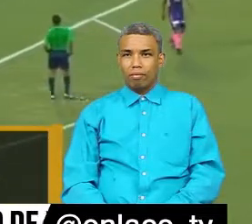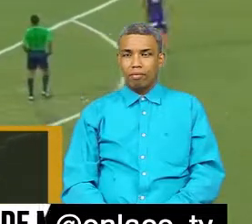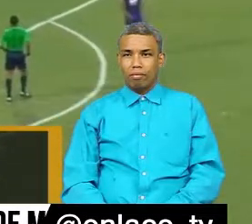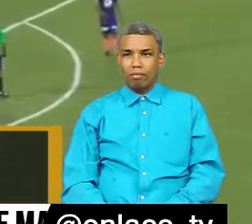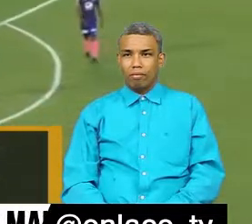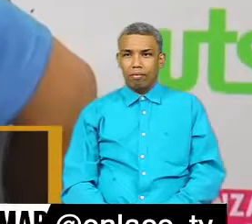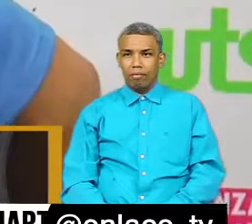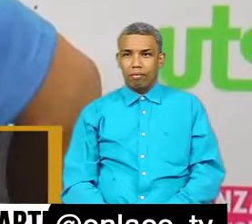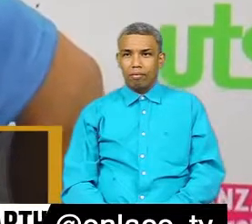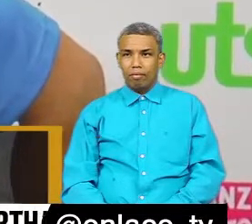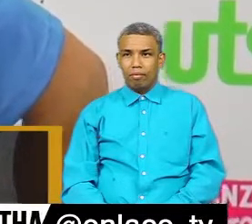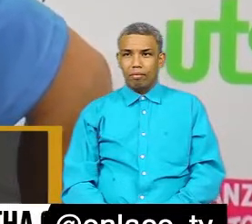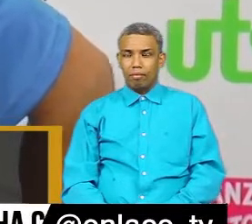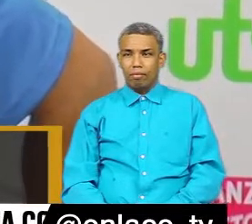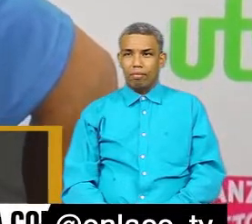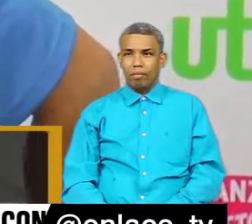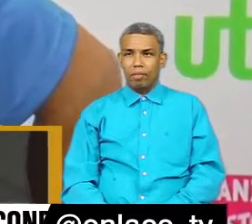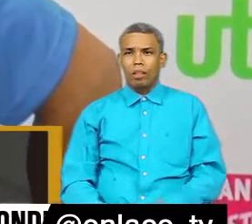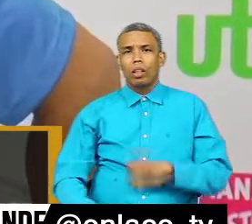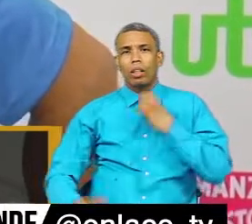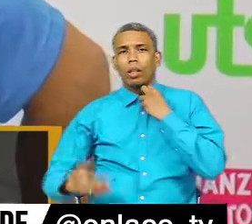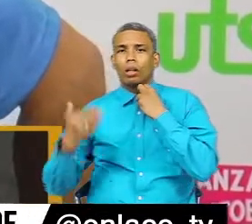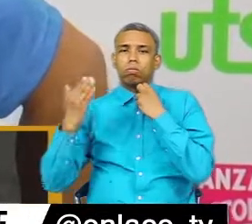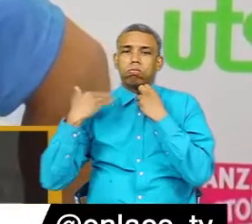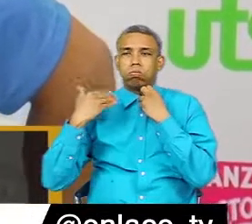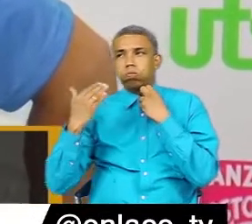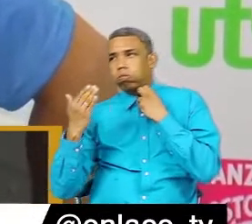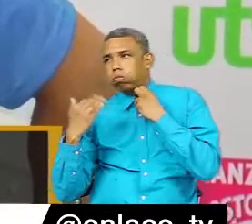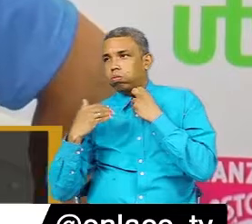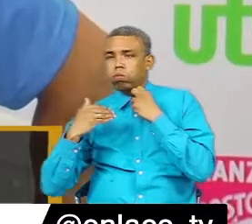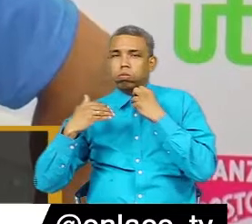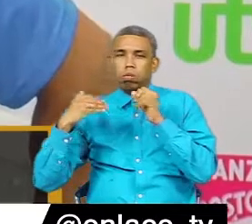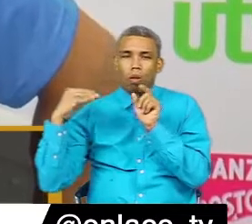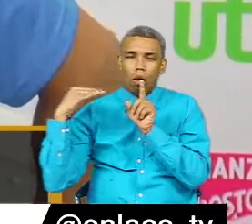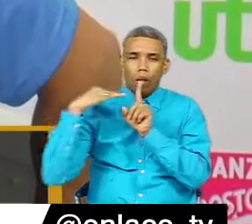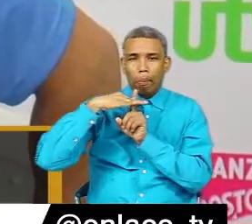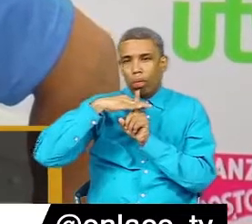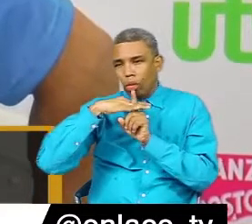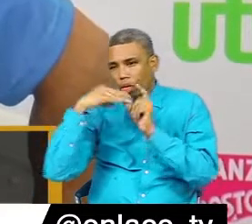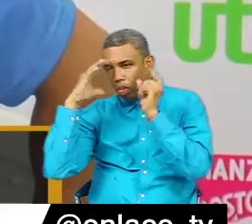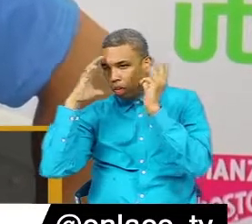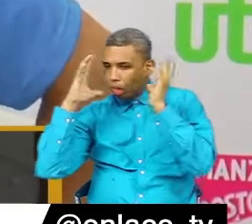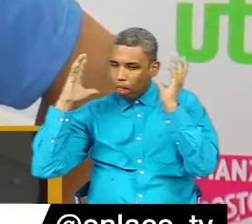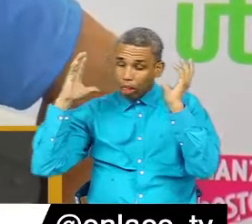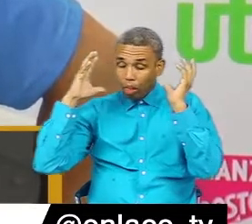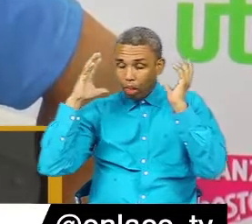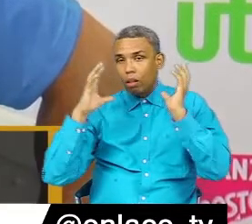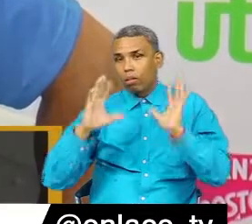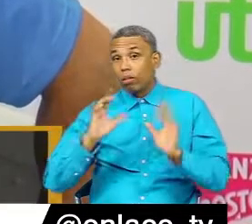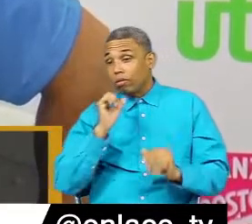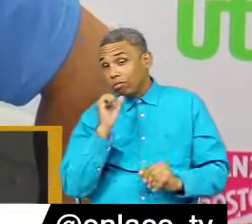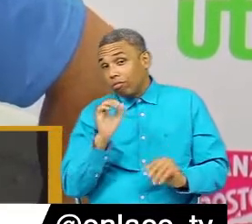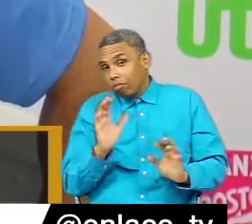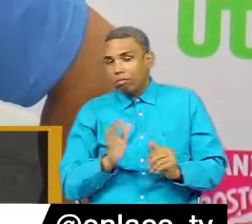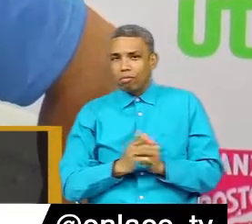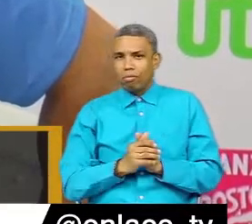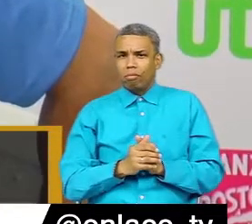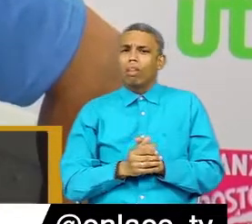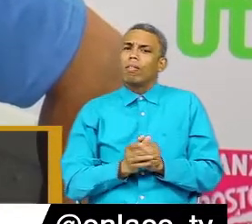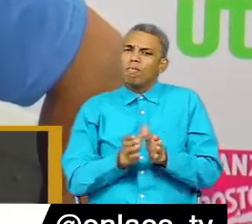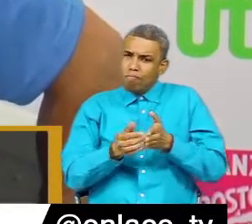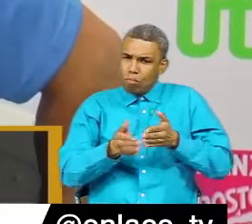fue más preciso con el balón, porque aprovechó más las opciones de gol, porque también cuando tuvimos para empatar y de